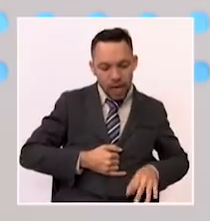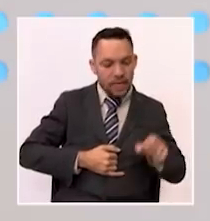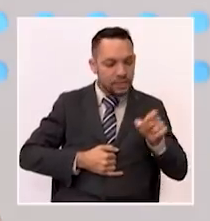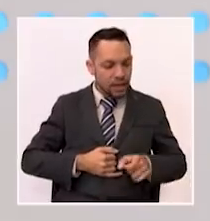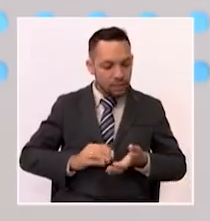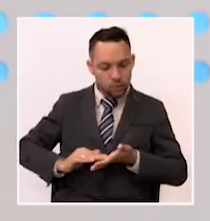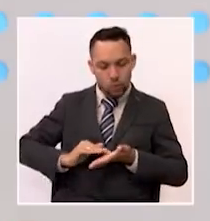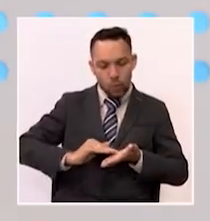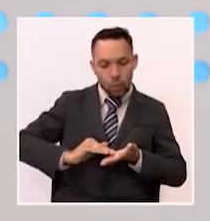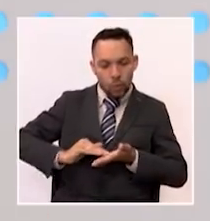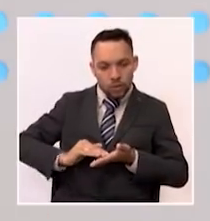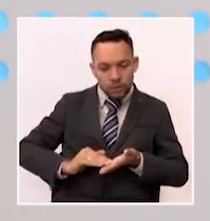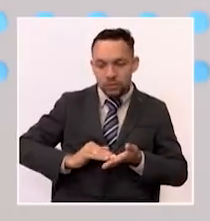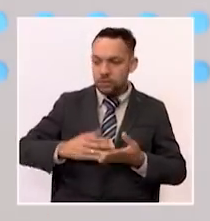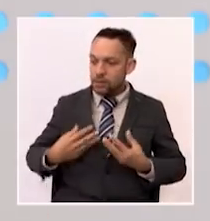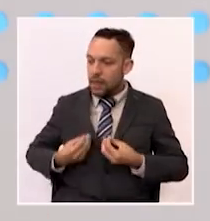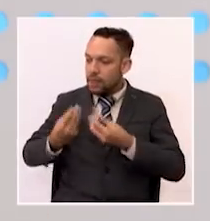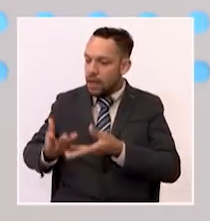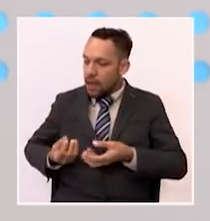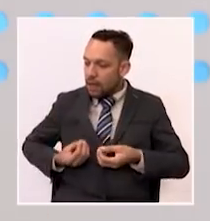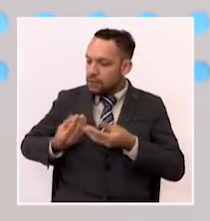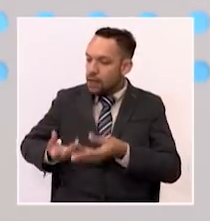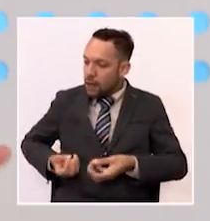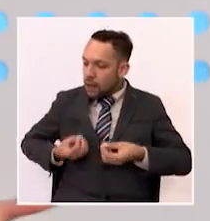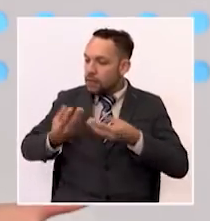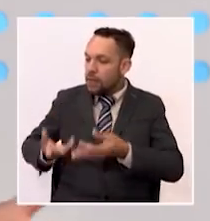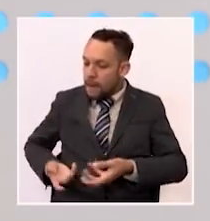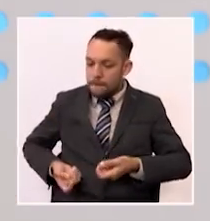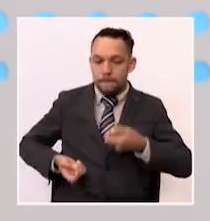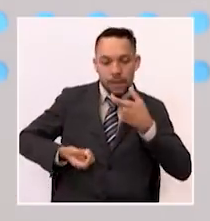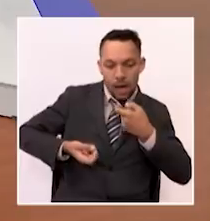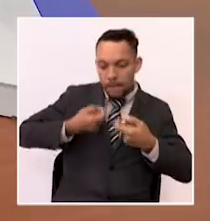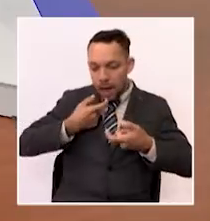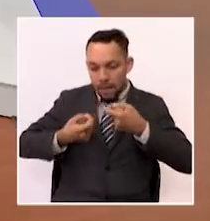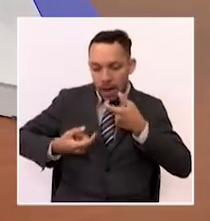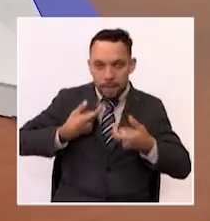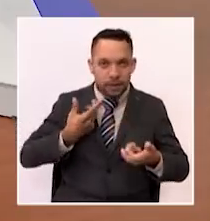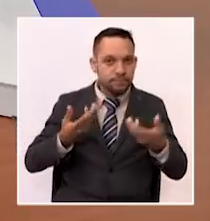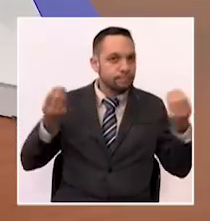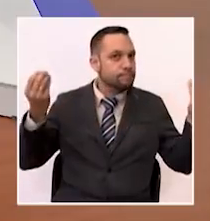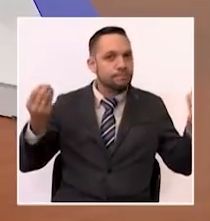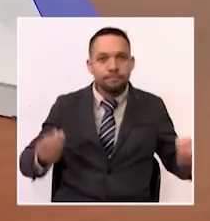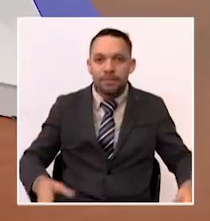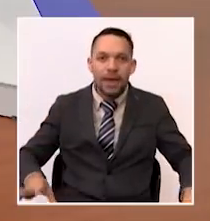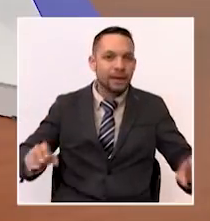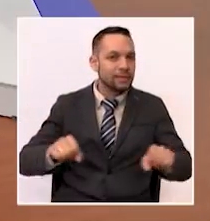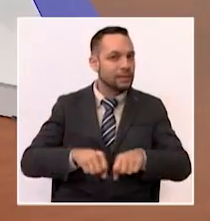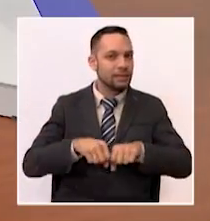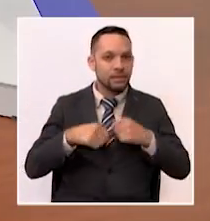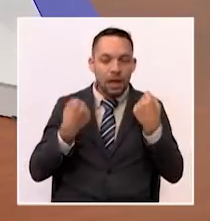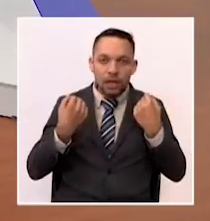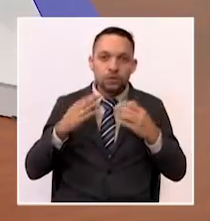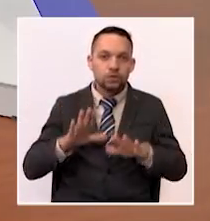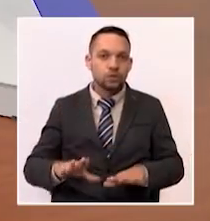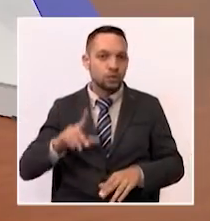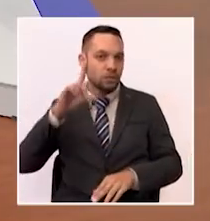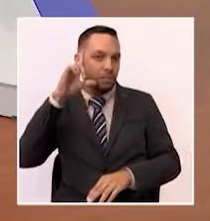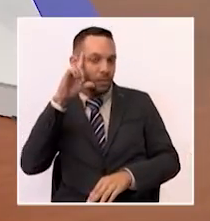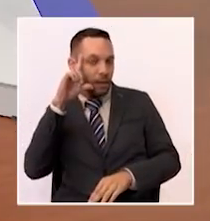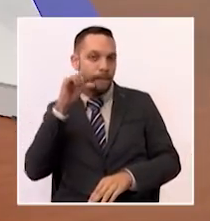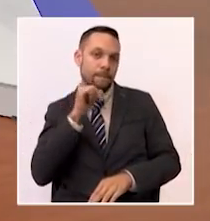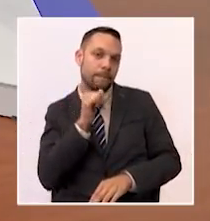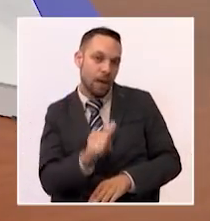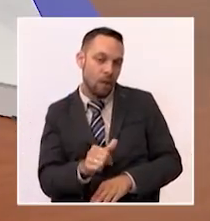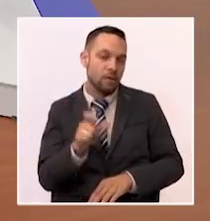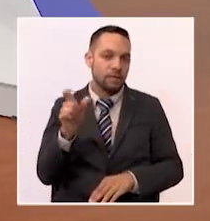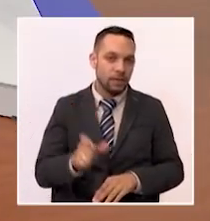demos una cantidad de medicamentos y cosas a los pacientes, nada, no sirve absolutamente de nada, porque dañamos más su flora, su biota vaginal.